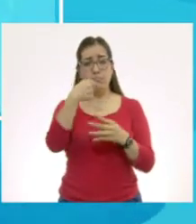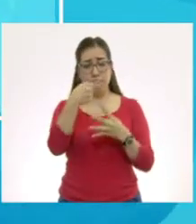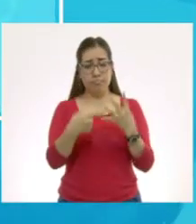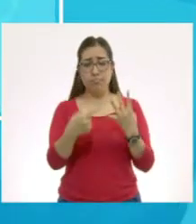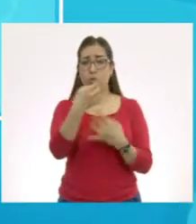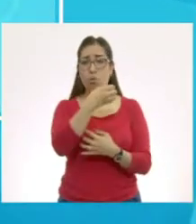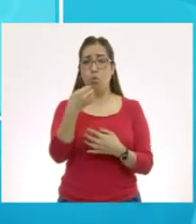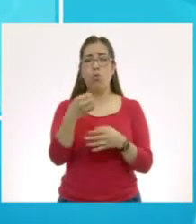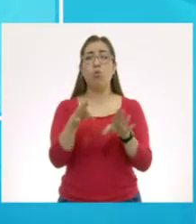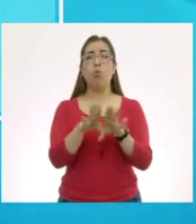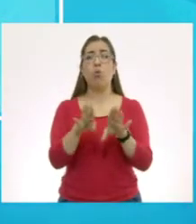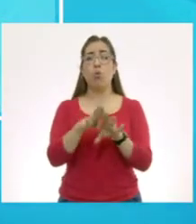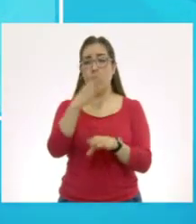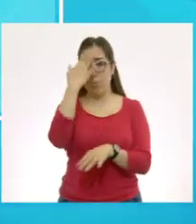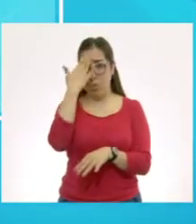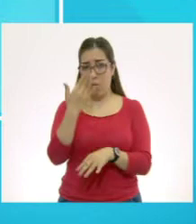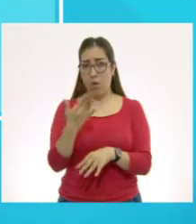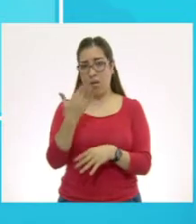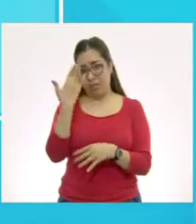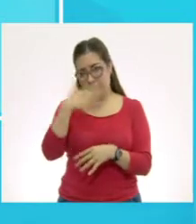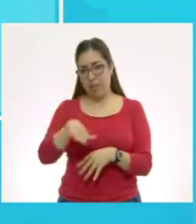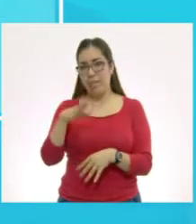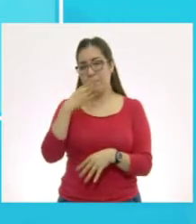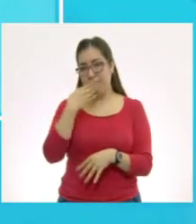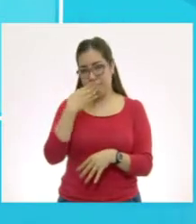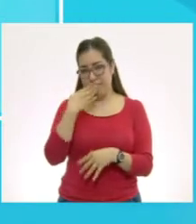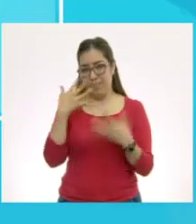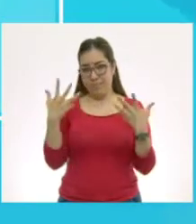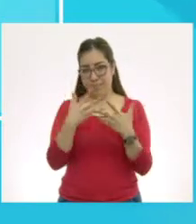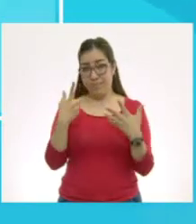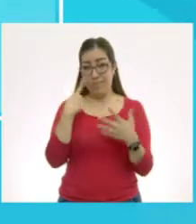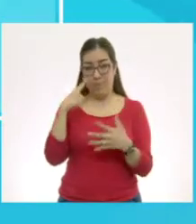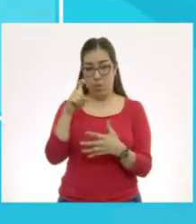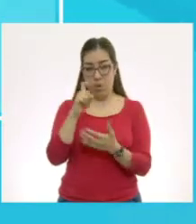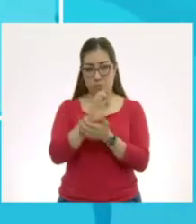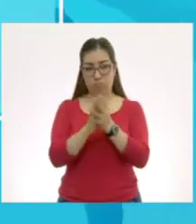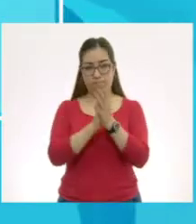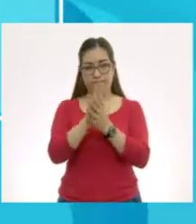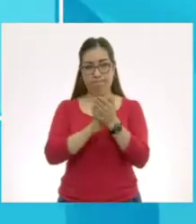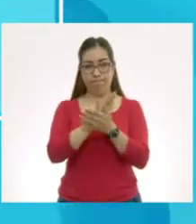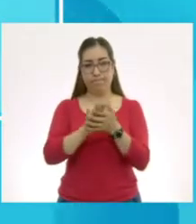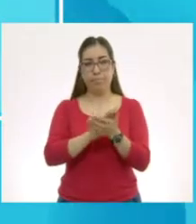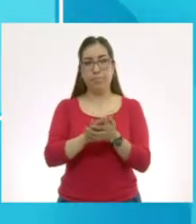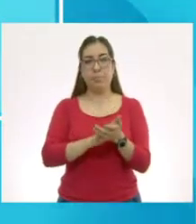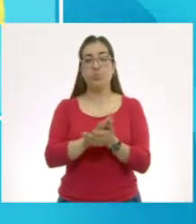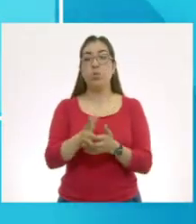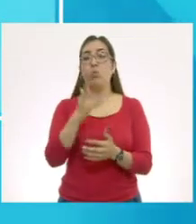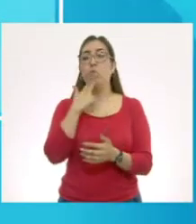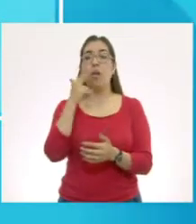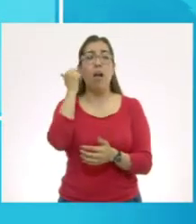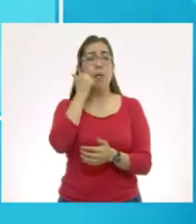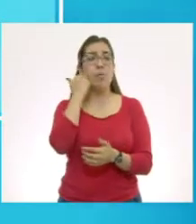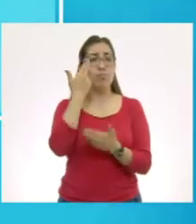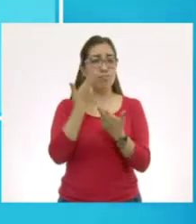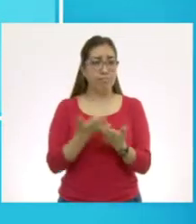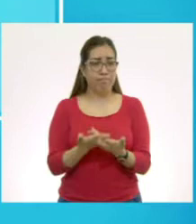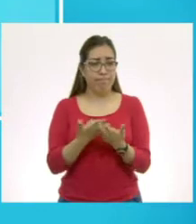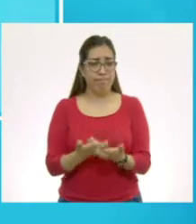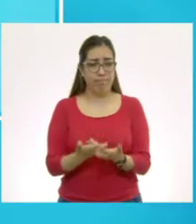estos pasos para hacerlo correctamente. Moja tus manos. Usa suficiente